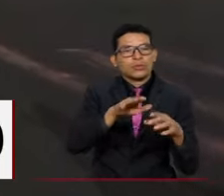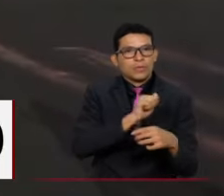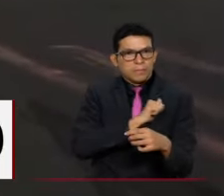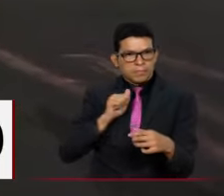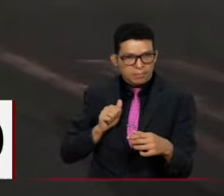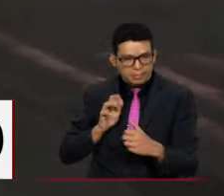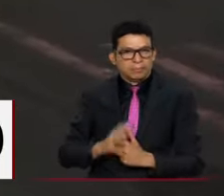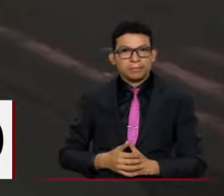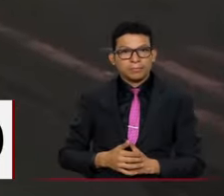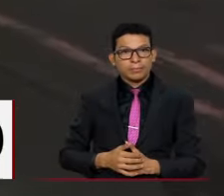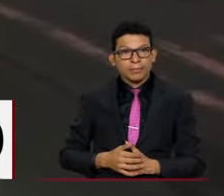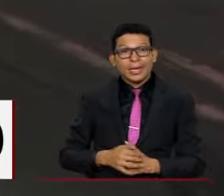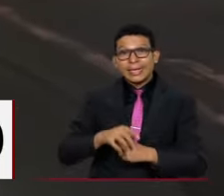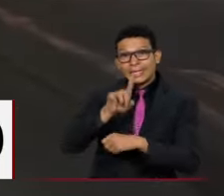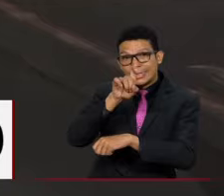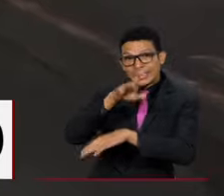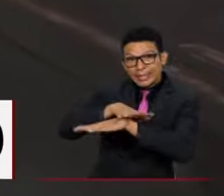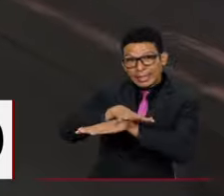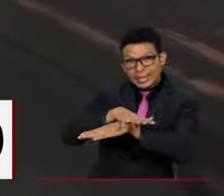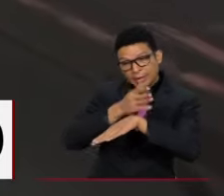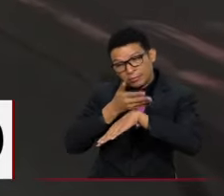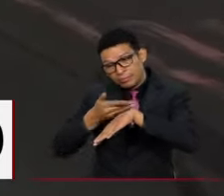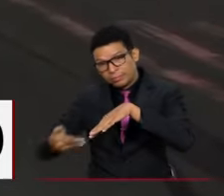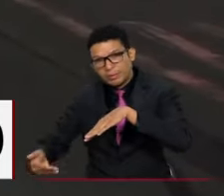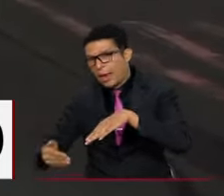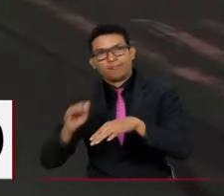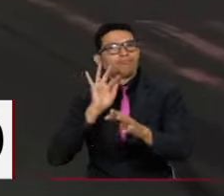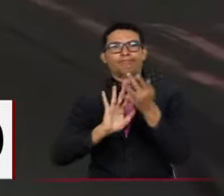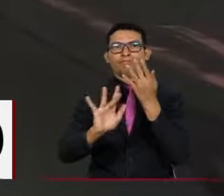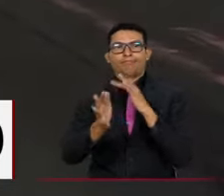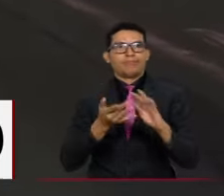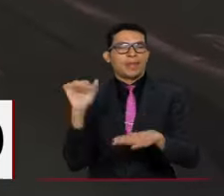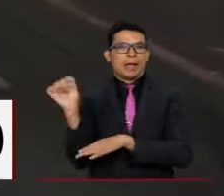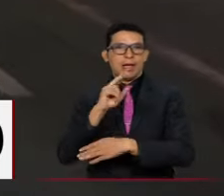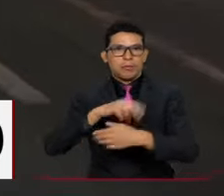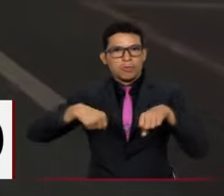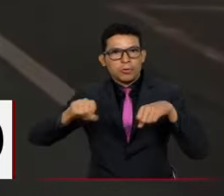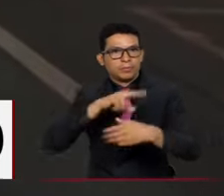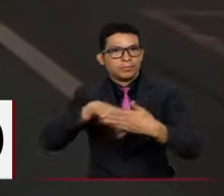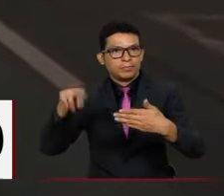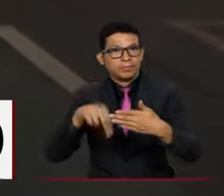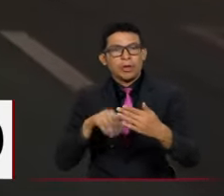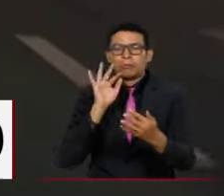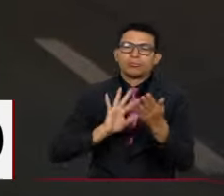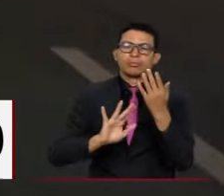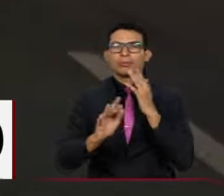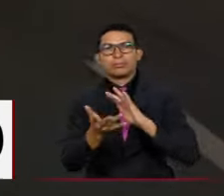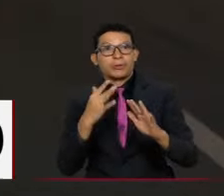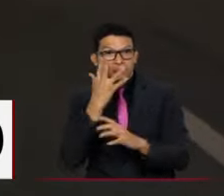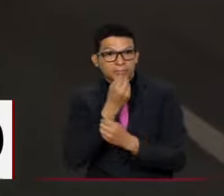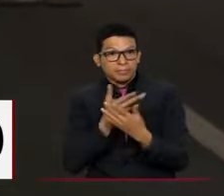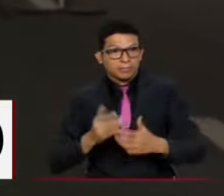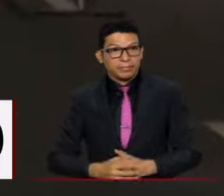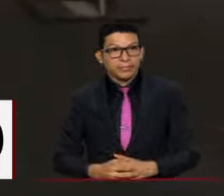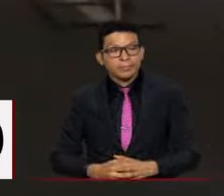tarde lo tenemos totalmente peatonal, para que la gente disfrute, se camine, conozca todo este sector, que es un sector muy bonito. Y